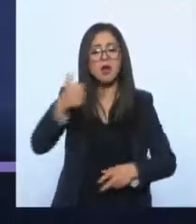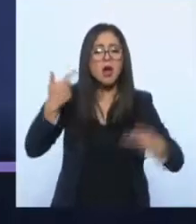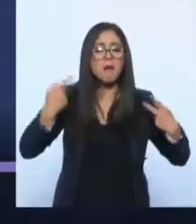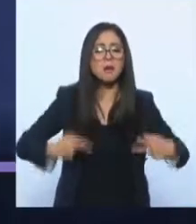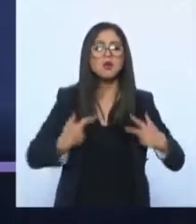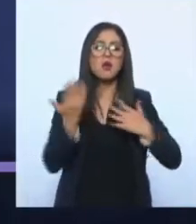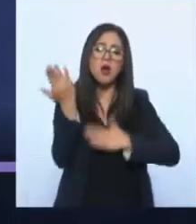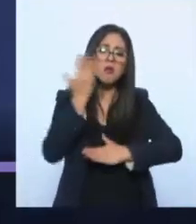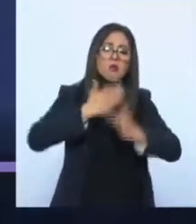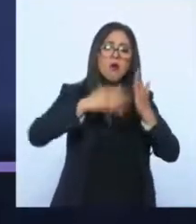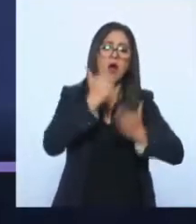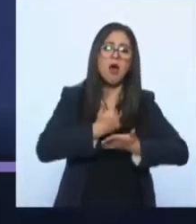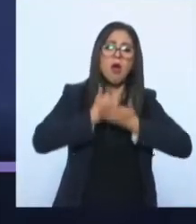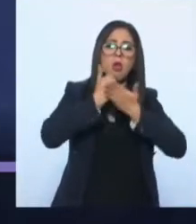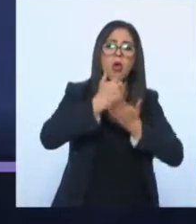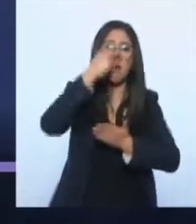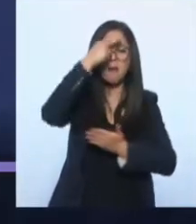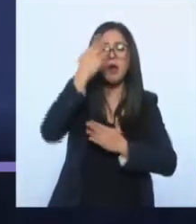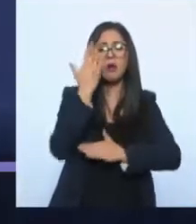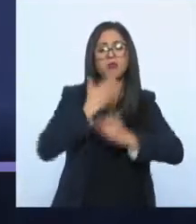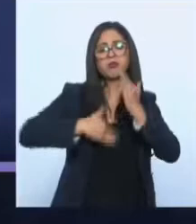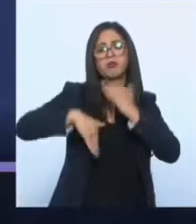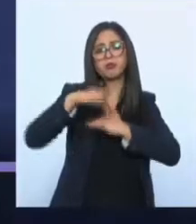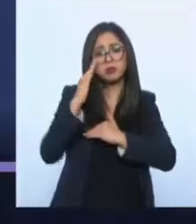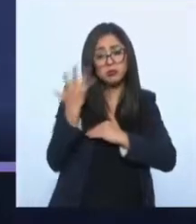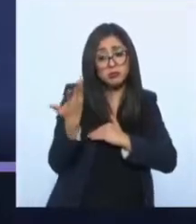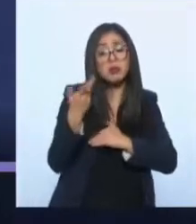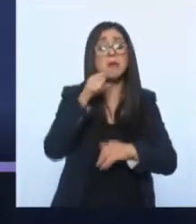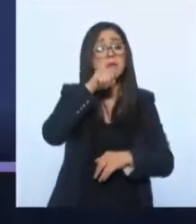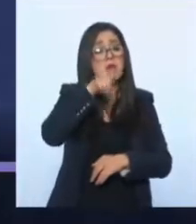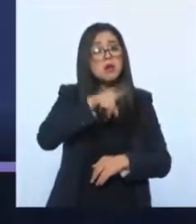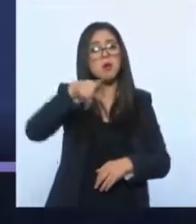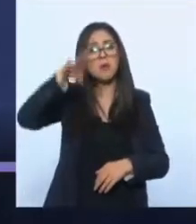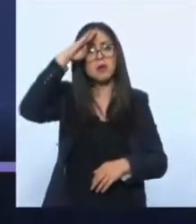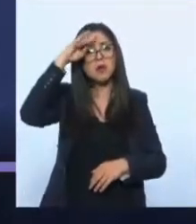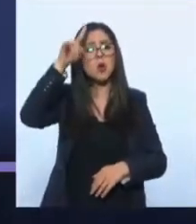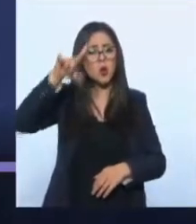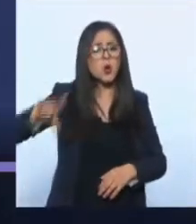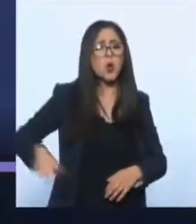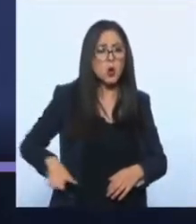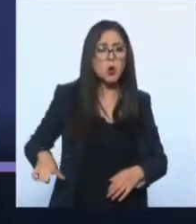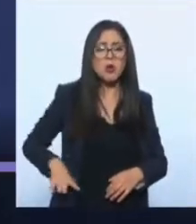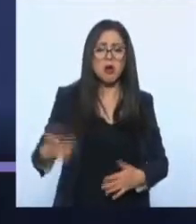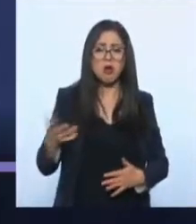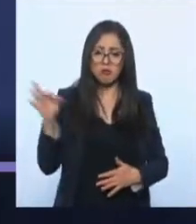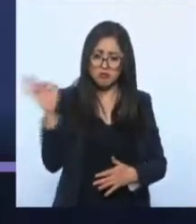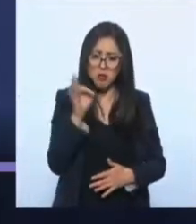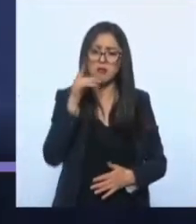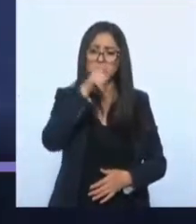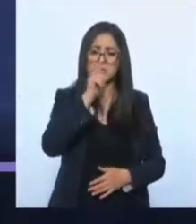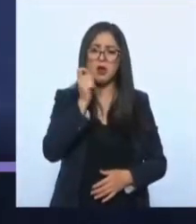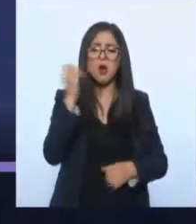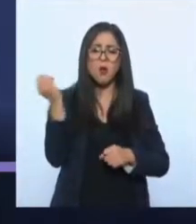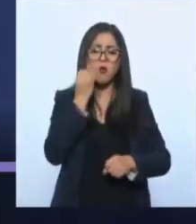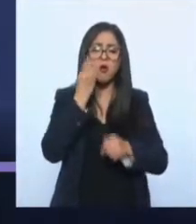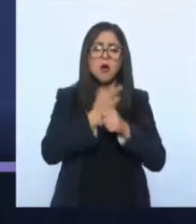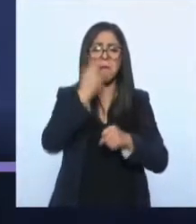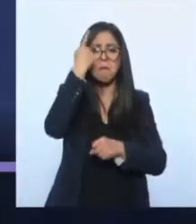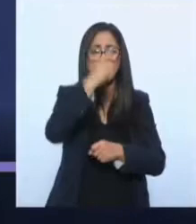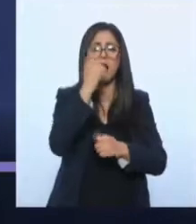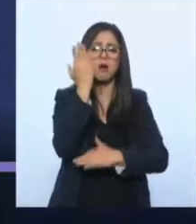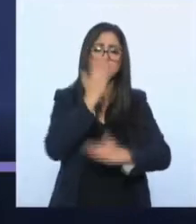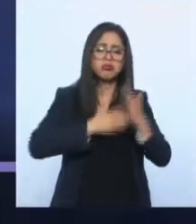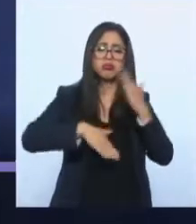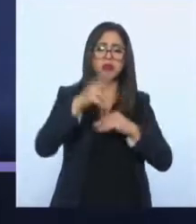y también de alguna manera pensar que el gobierno también pueda tener alguna alternativa en cuanto al